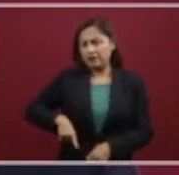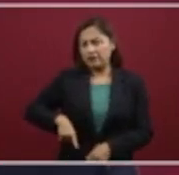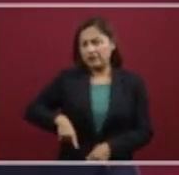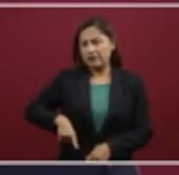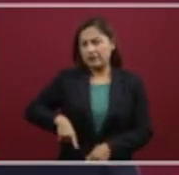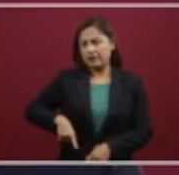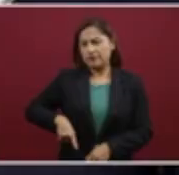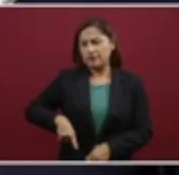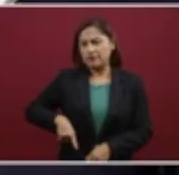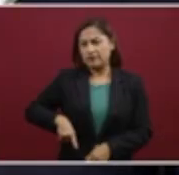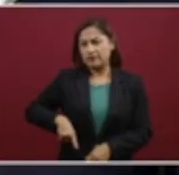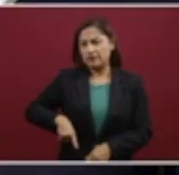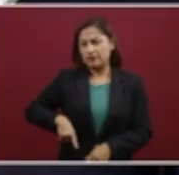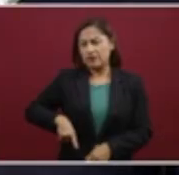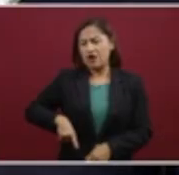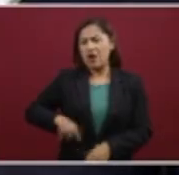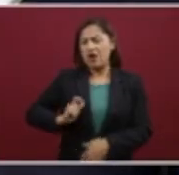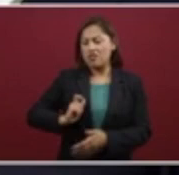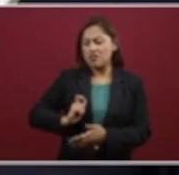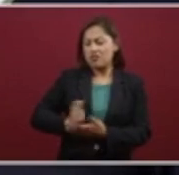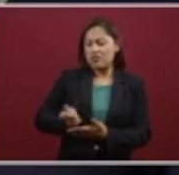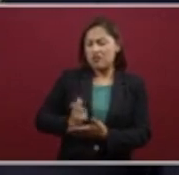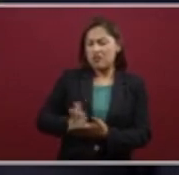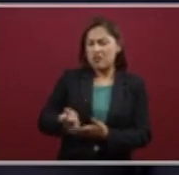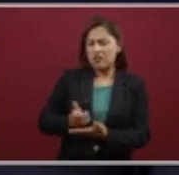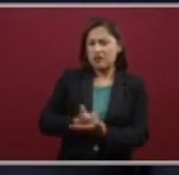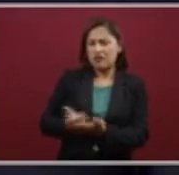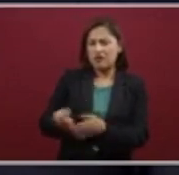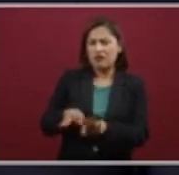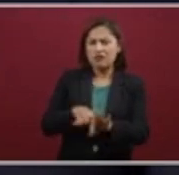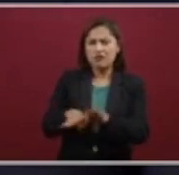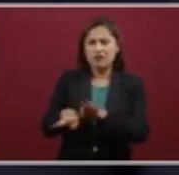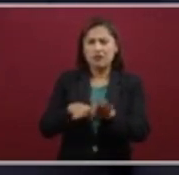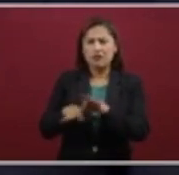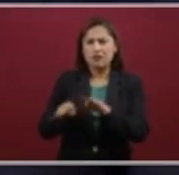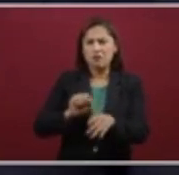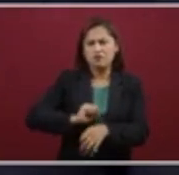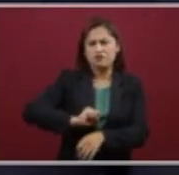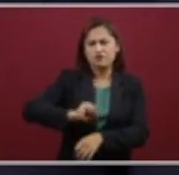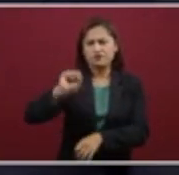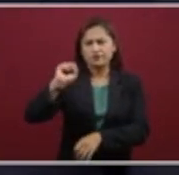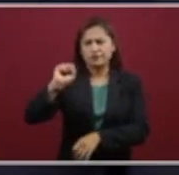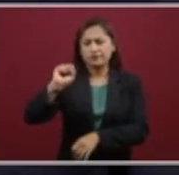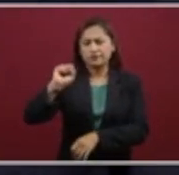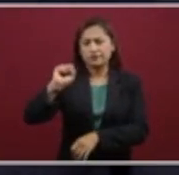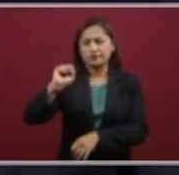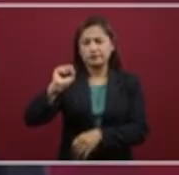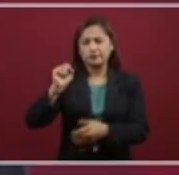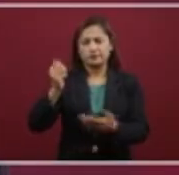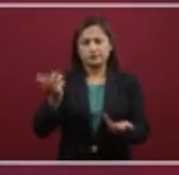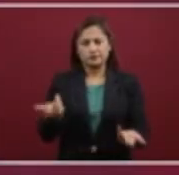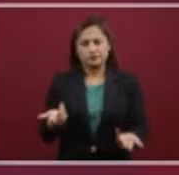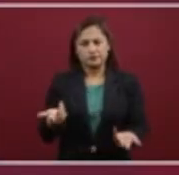los sueldos en el gobierno de la ciudad estaban por las nubes? Si